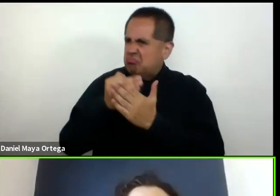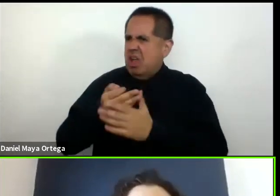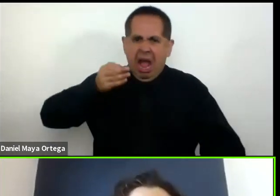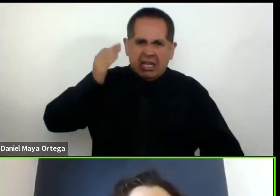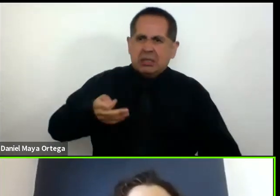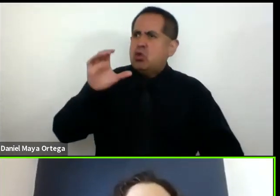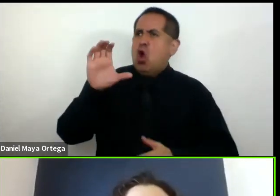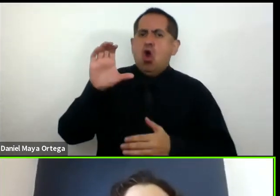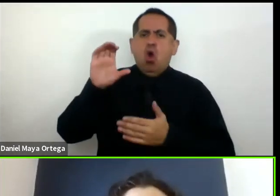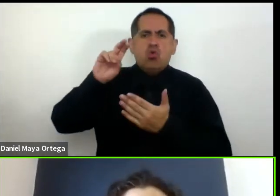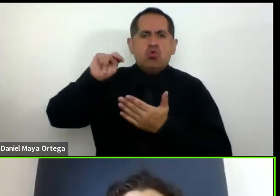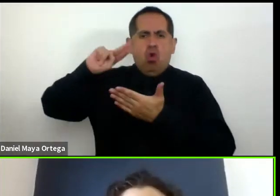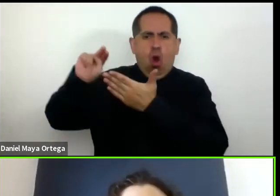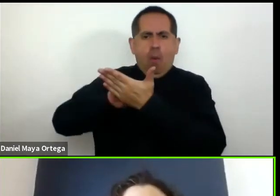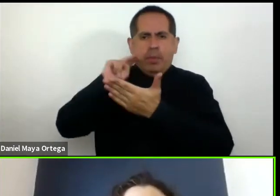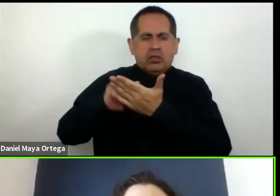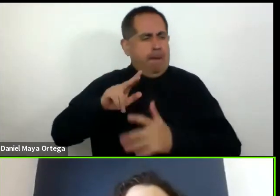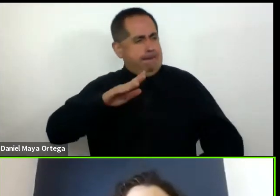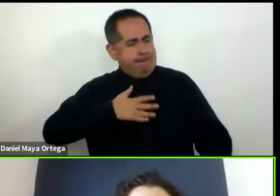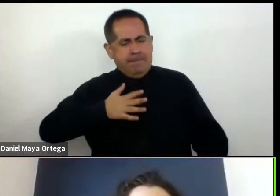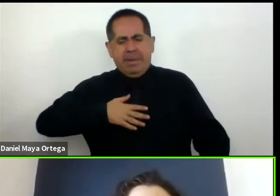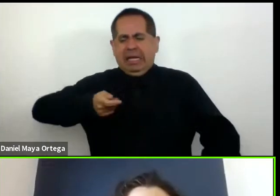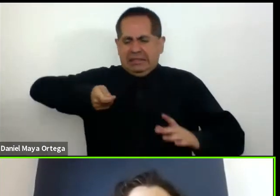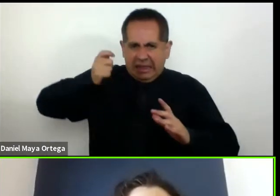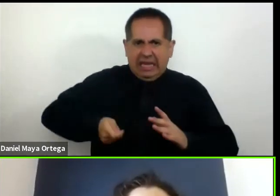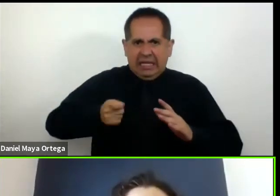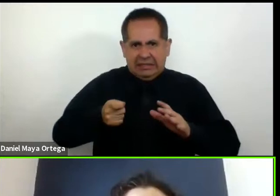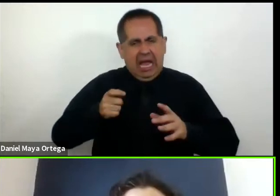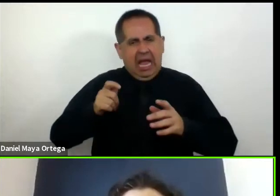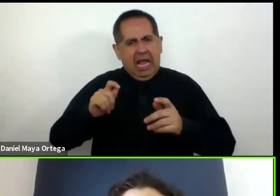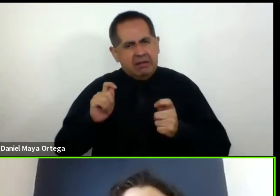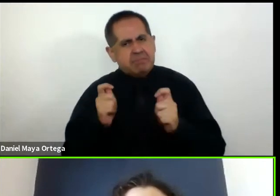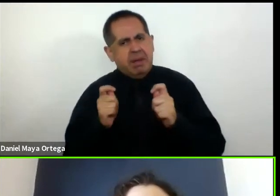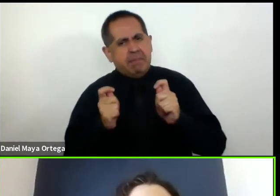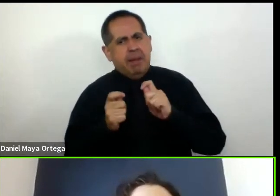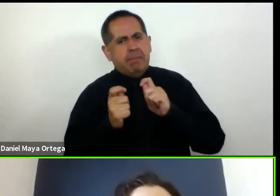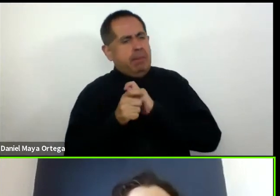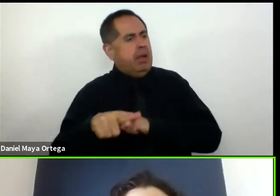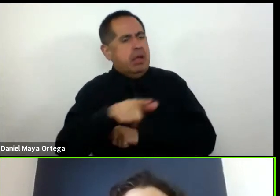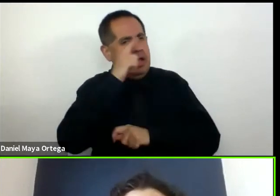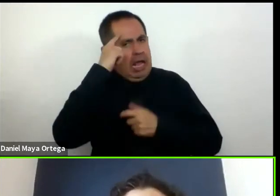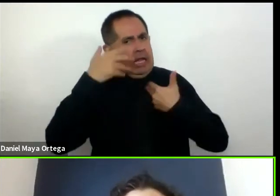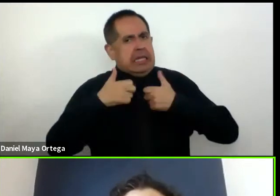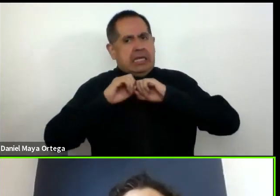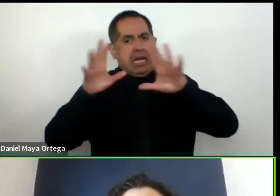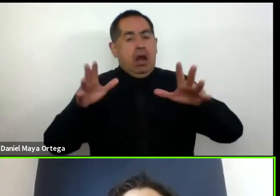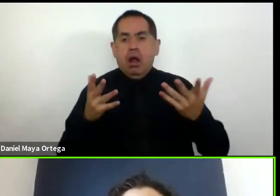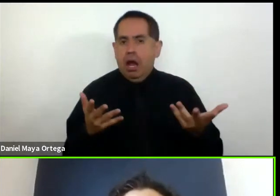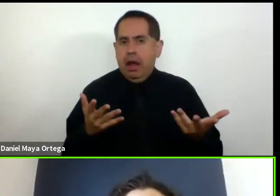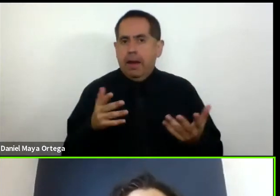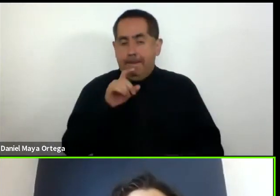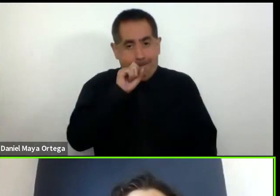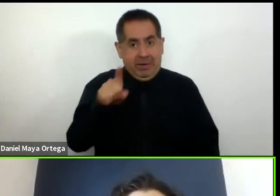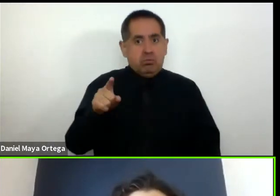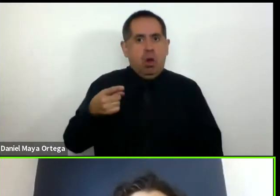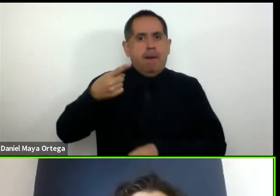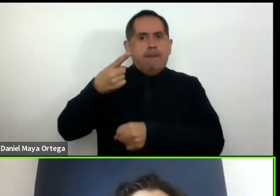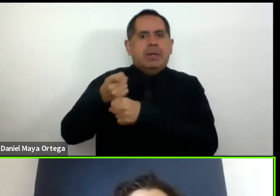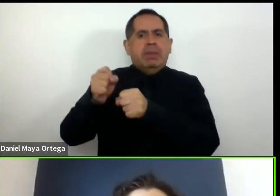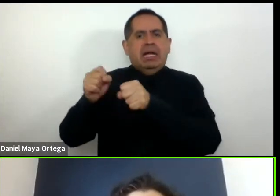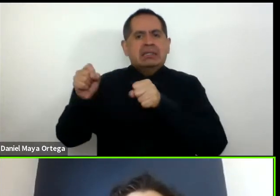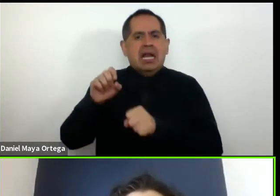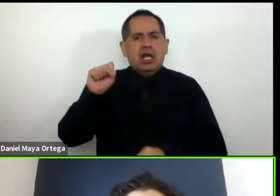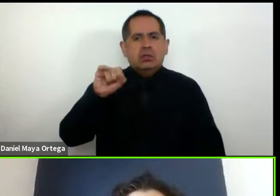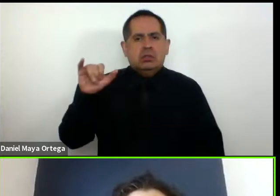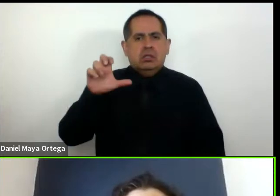y que en sus propias sentencias vayan reformando poco a poco el tema de la capacidad jurídica, como lo ha hecho la primera sala de la Suprema Corte de Justicia